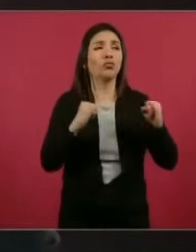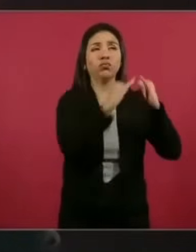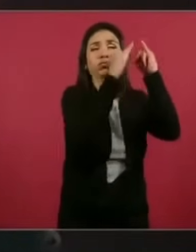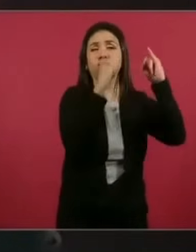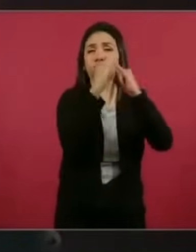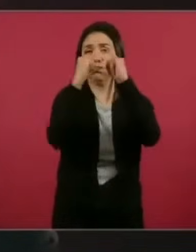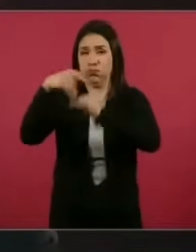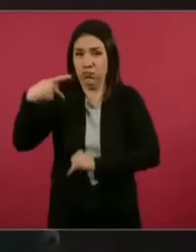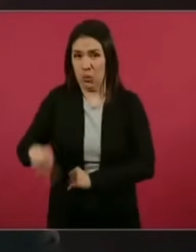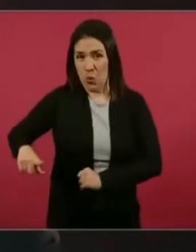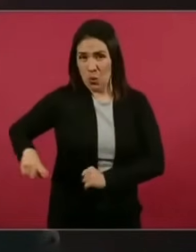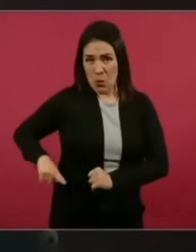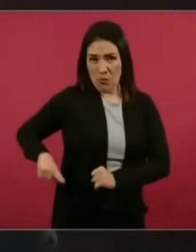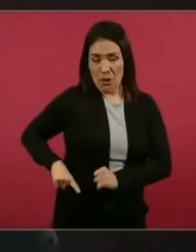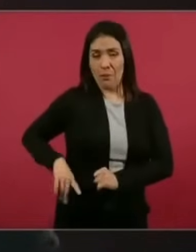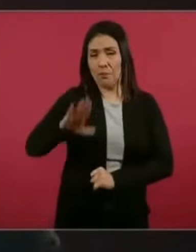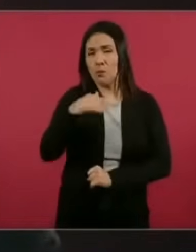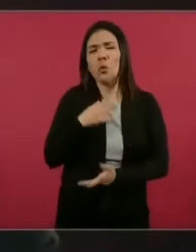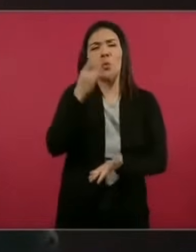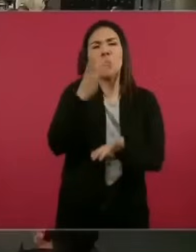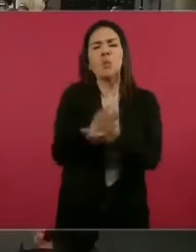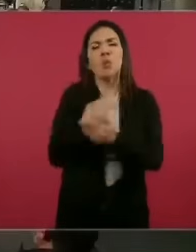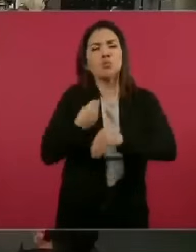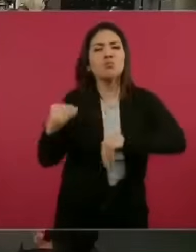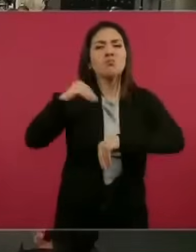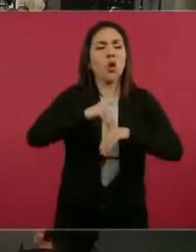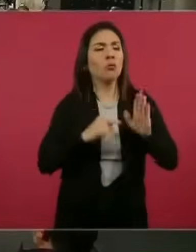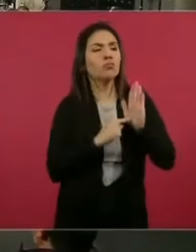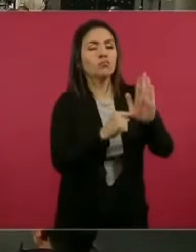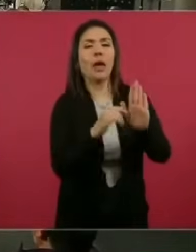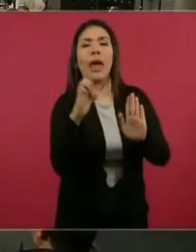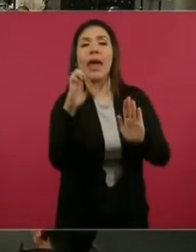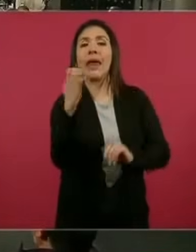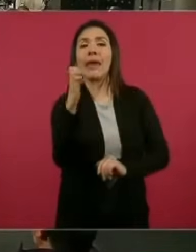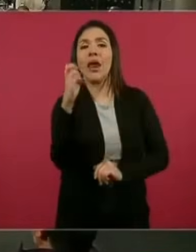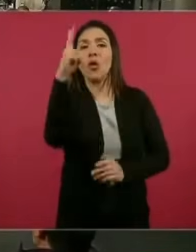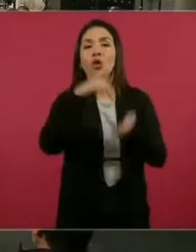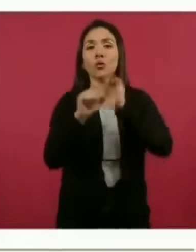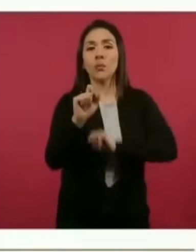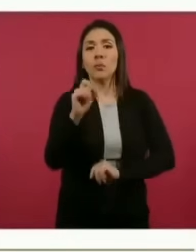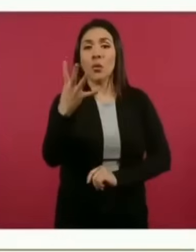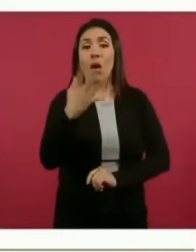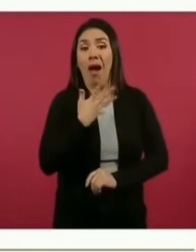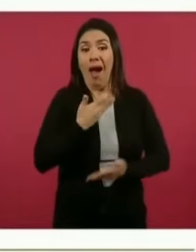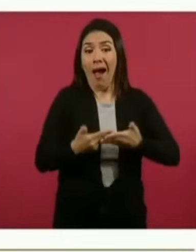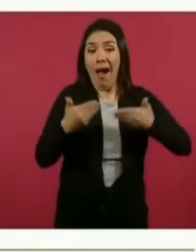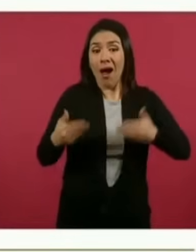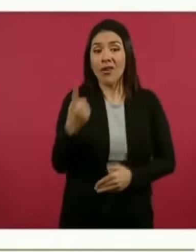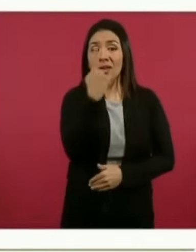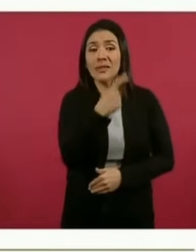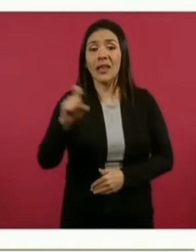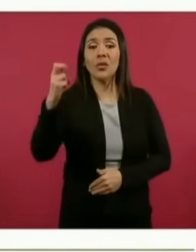Solamente pusimos los datos de un solo mes, de enero del 2024, y se han tenido